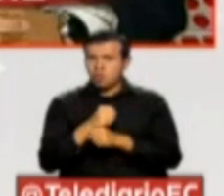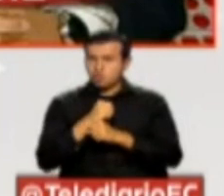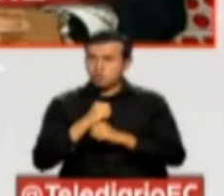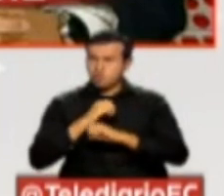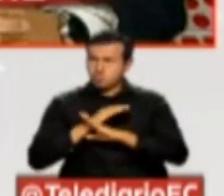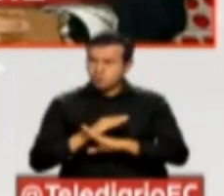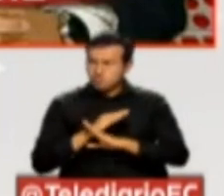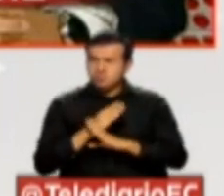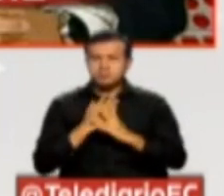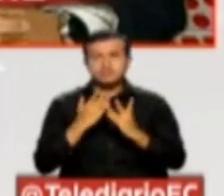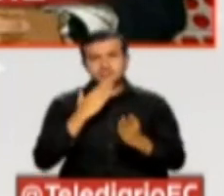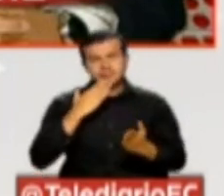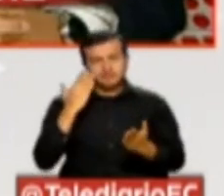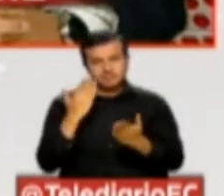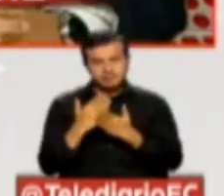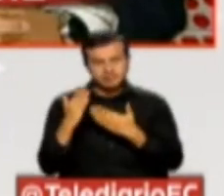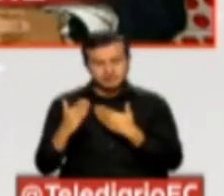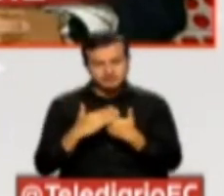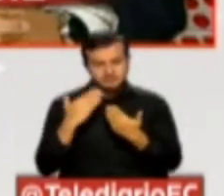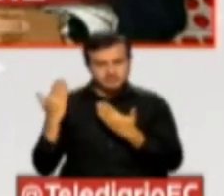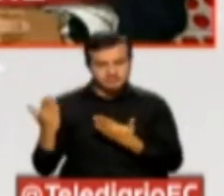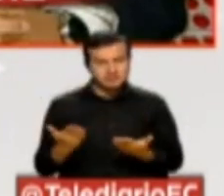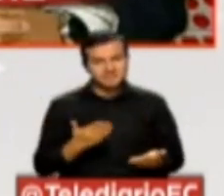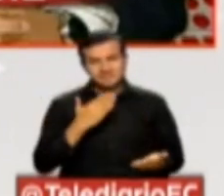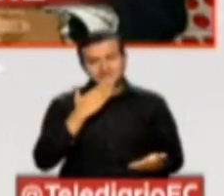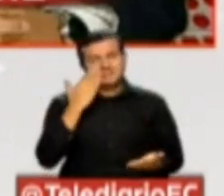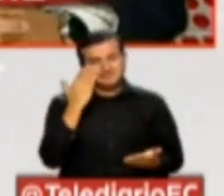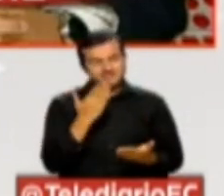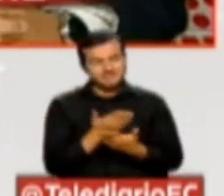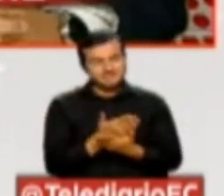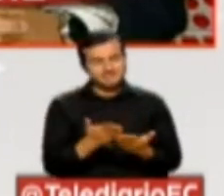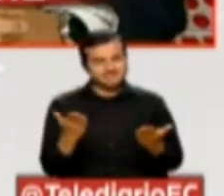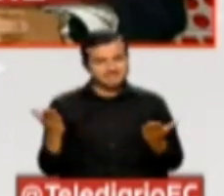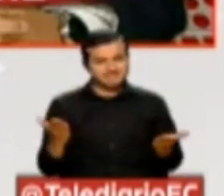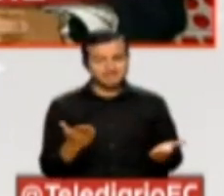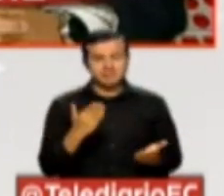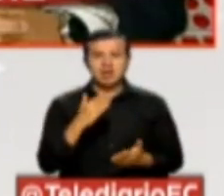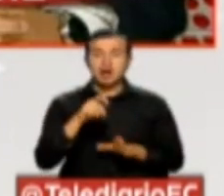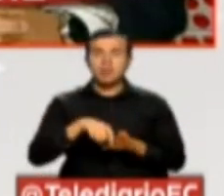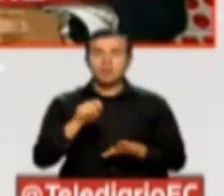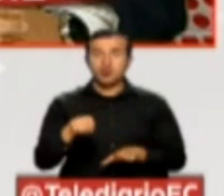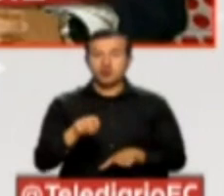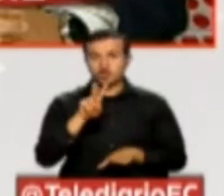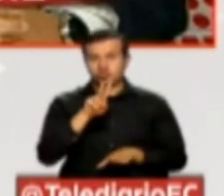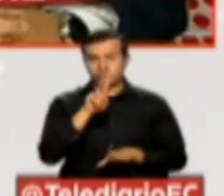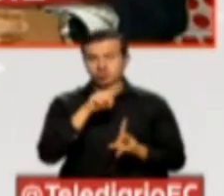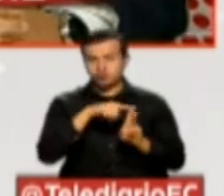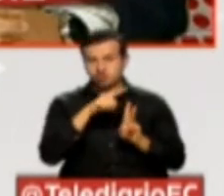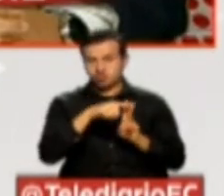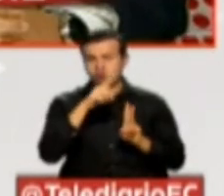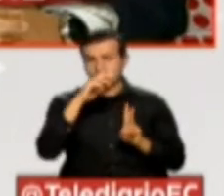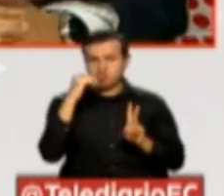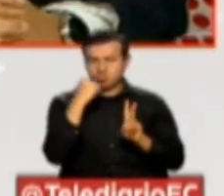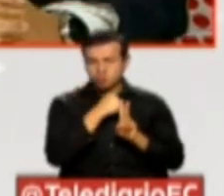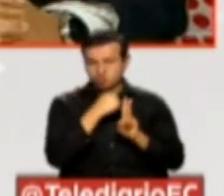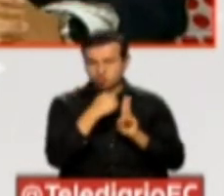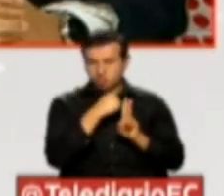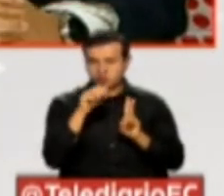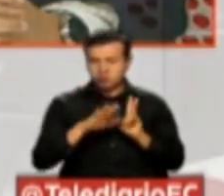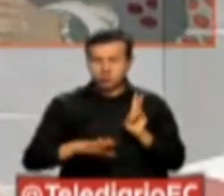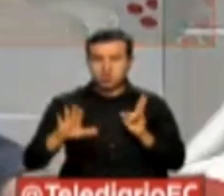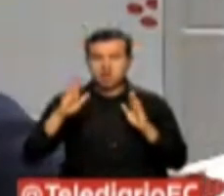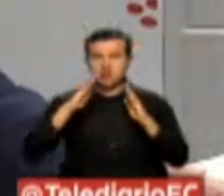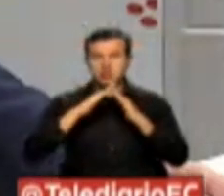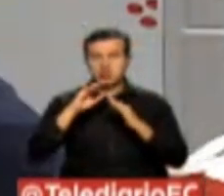Gracias por aceptar la invitación a este programa. A Primera Impresión, Hernán Ulloa, abogado de los guardias agredidos en la